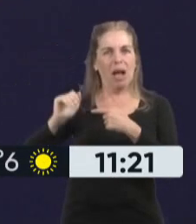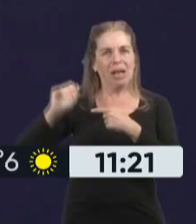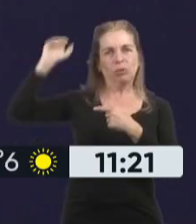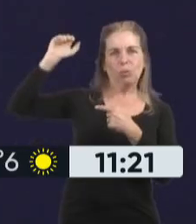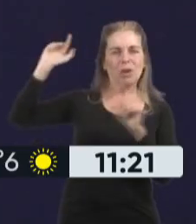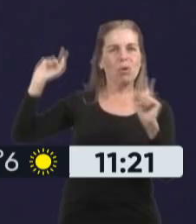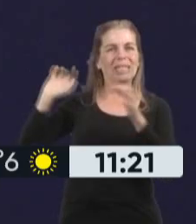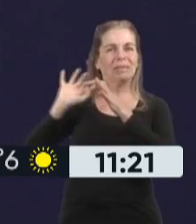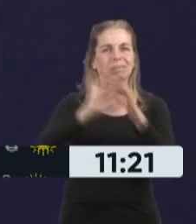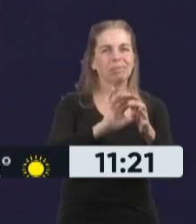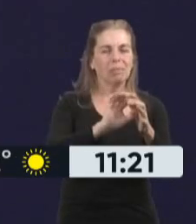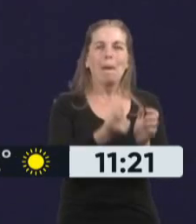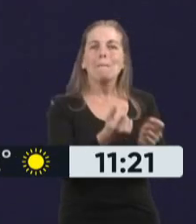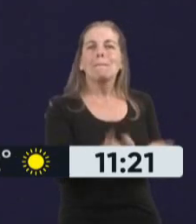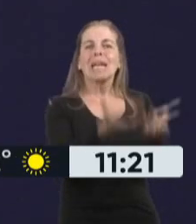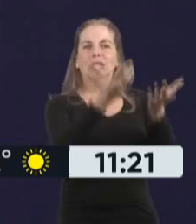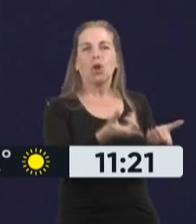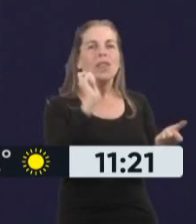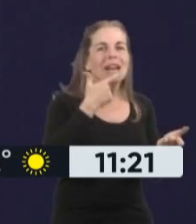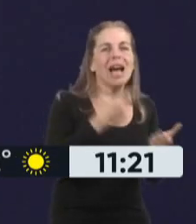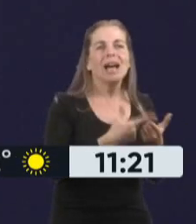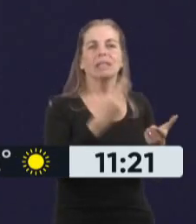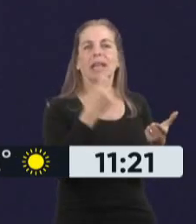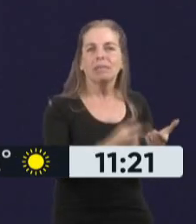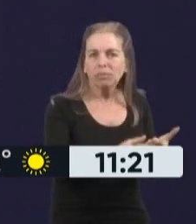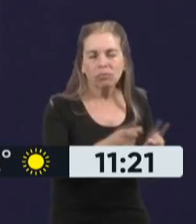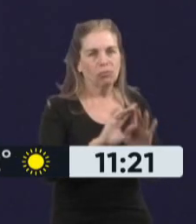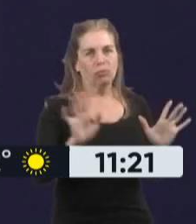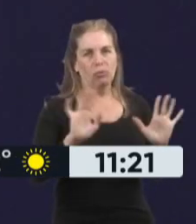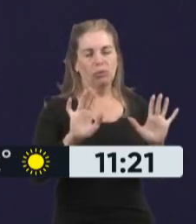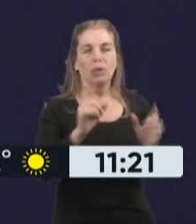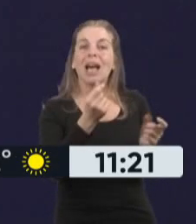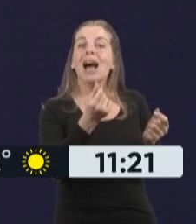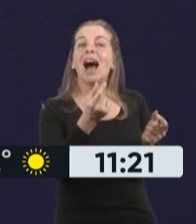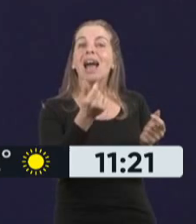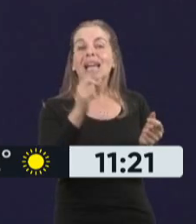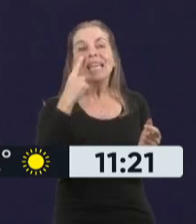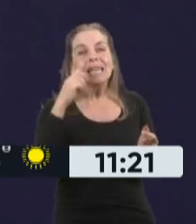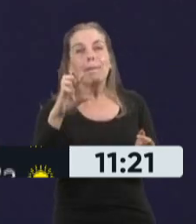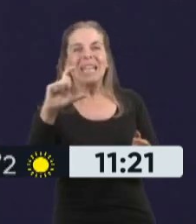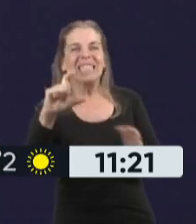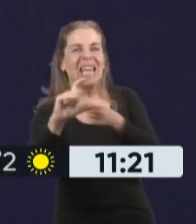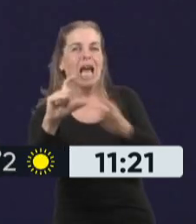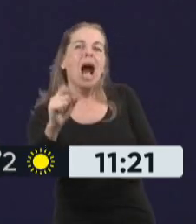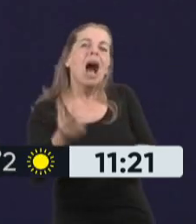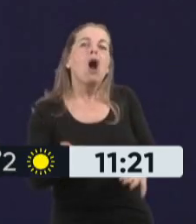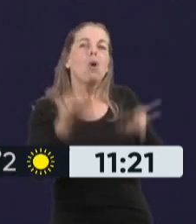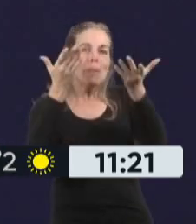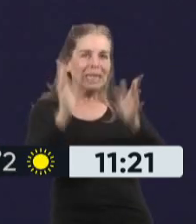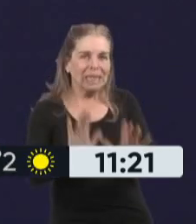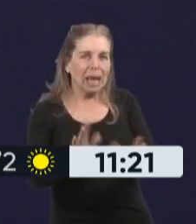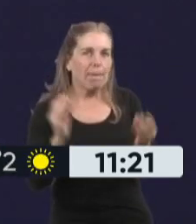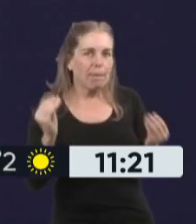de los bienes o de uno de los servicios de la economía, sino que el aumento en el IPC se da de manera persistente, porque